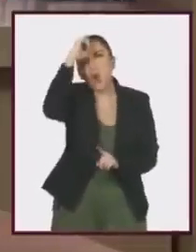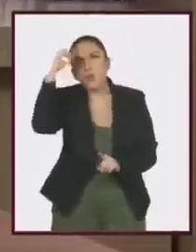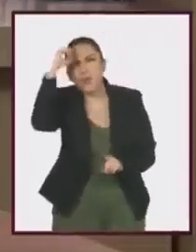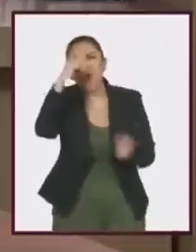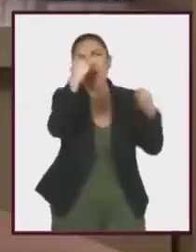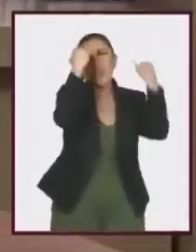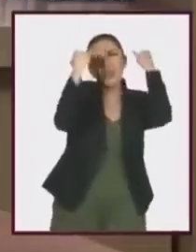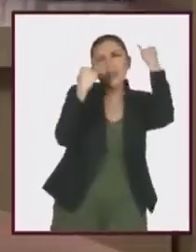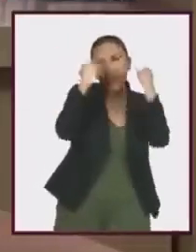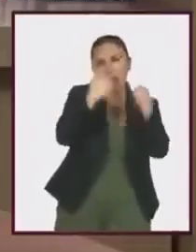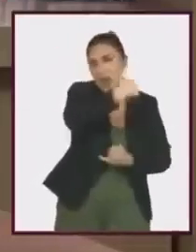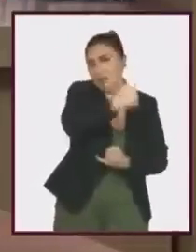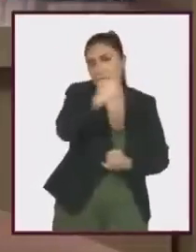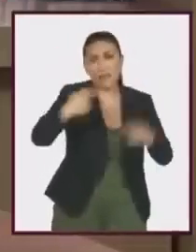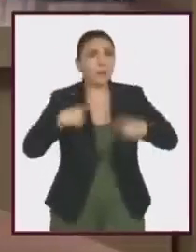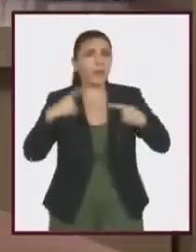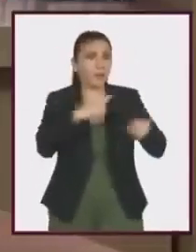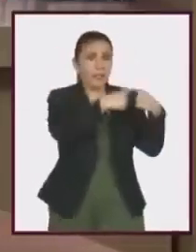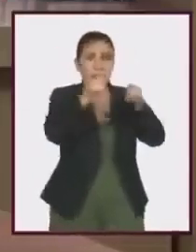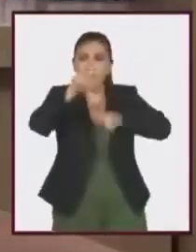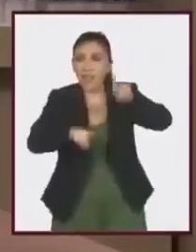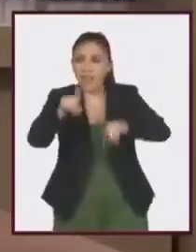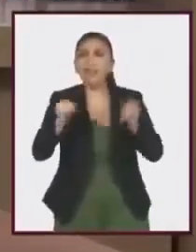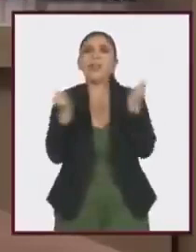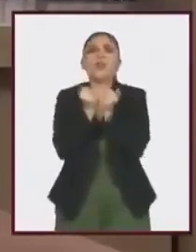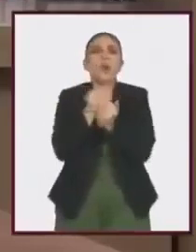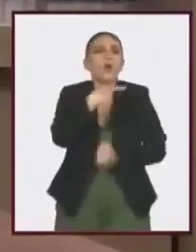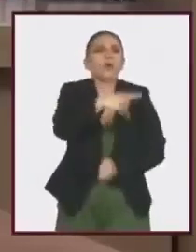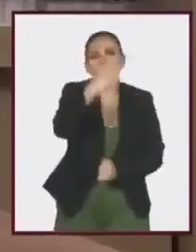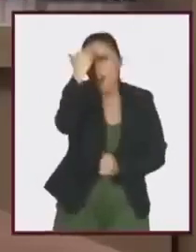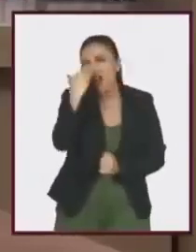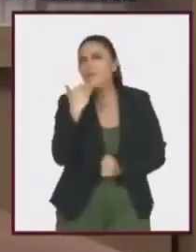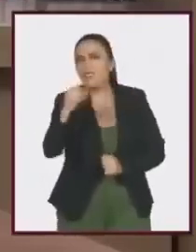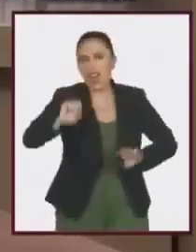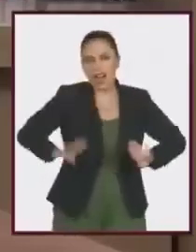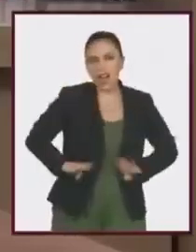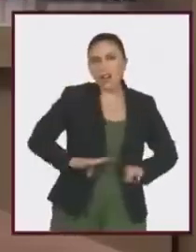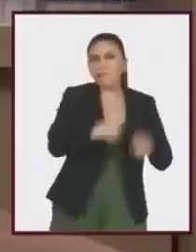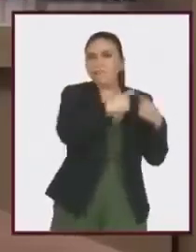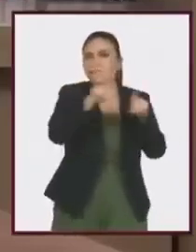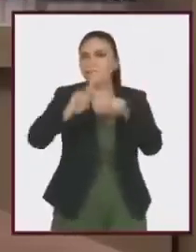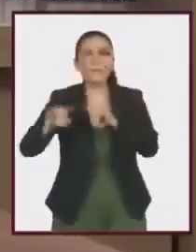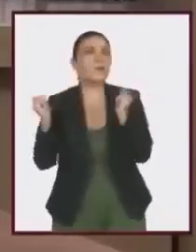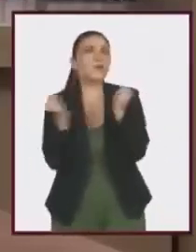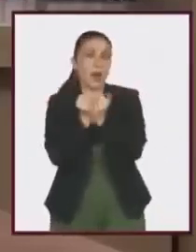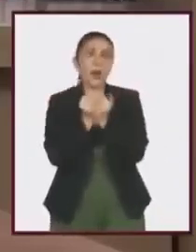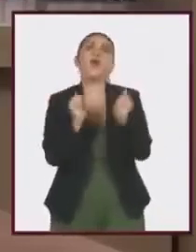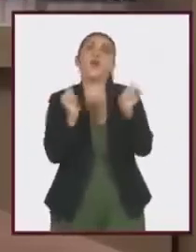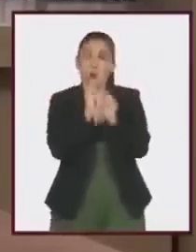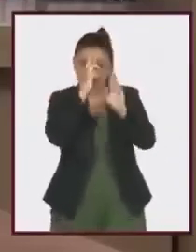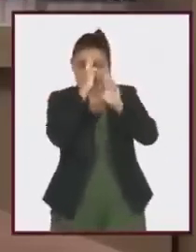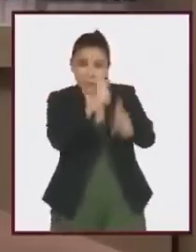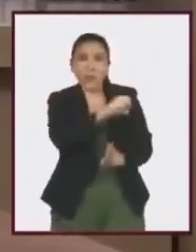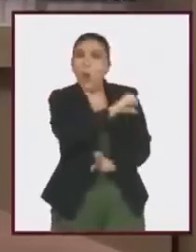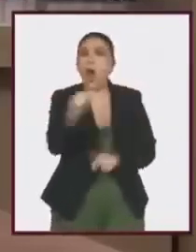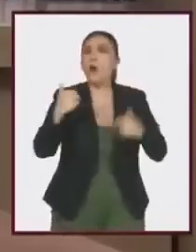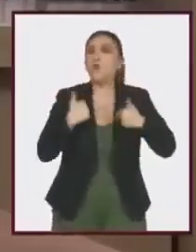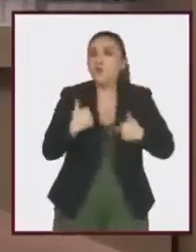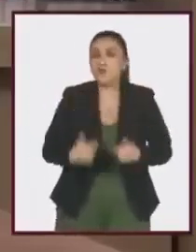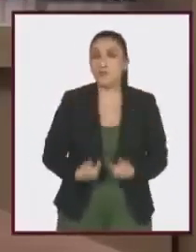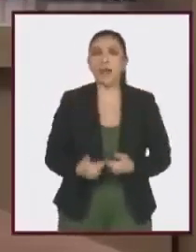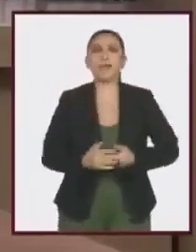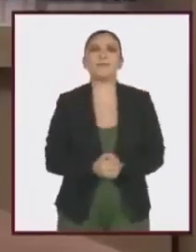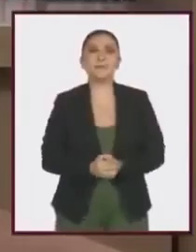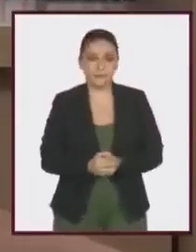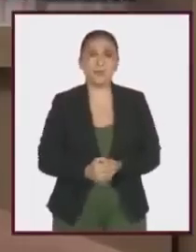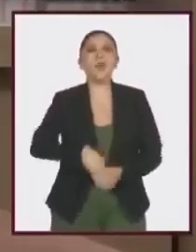cada uno tiene, como de esta diversidad de capacidades y características y de respeto al ser humano. El